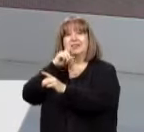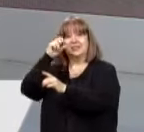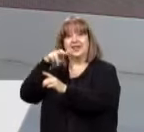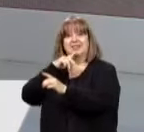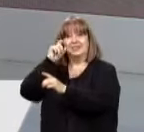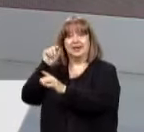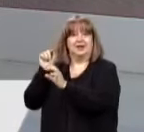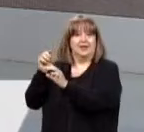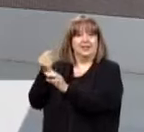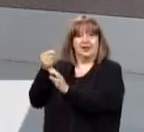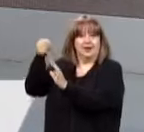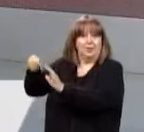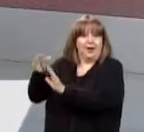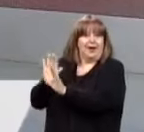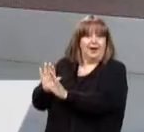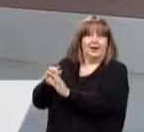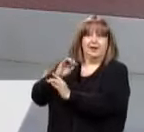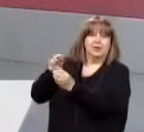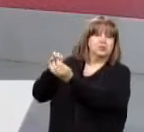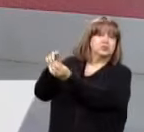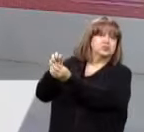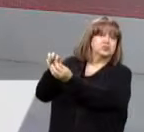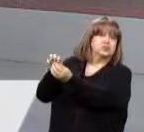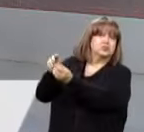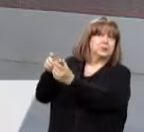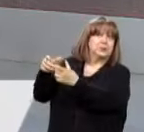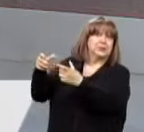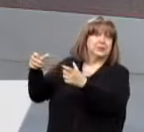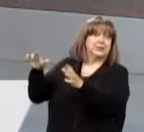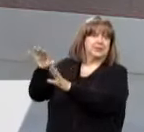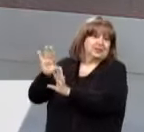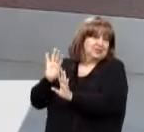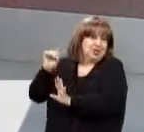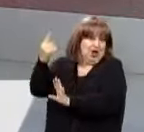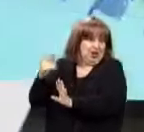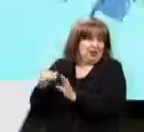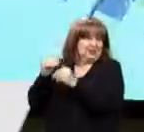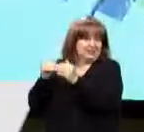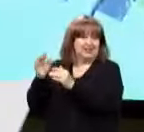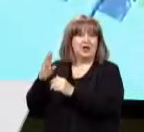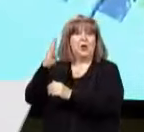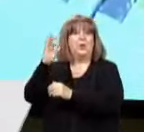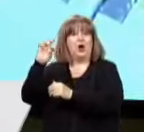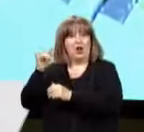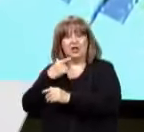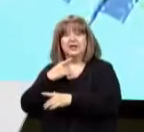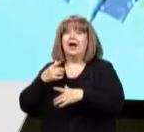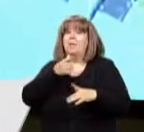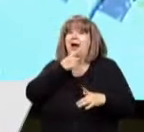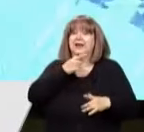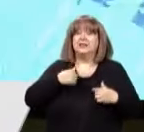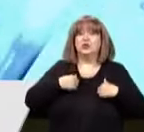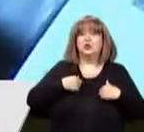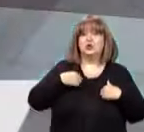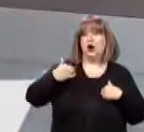requiere y esto está bueno porque siempre el argentino yo insisto que tenemos como la mentalidad del pesimismo viste sí de que todo viene la catástrofe de que se viene el huracán y